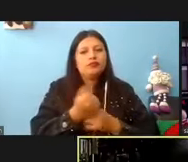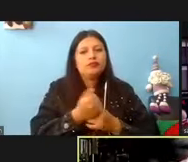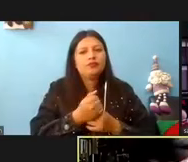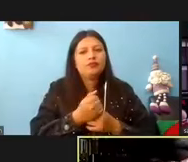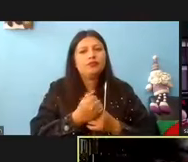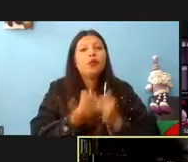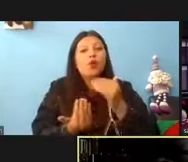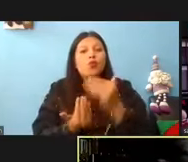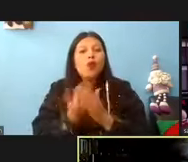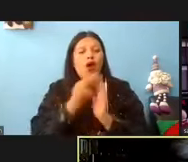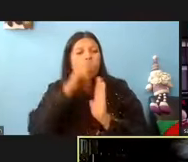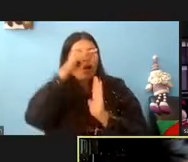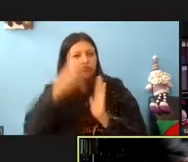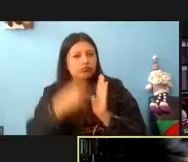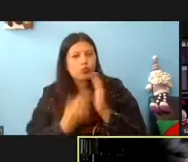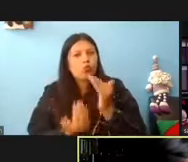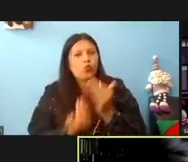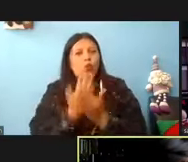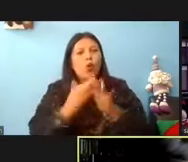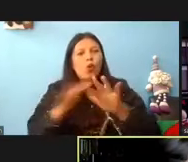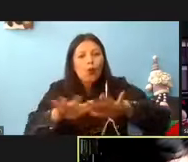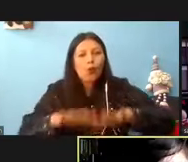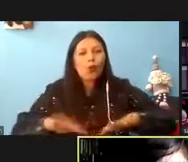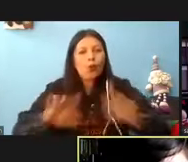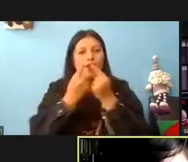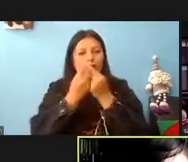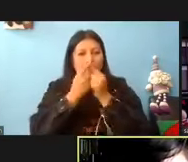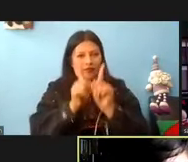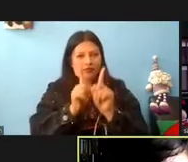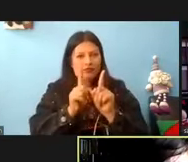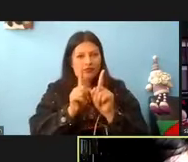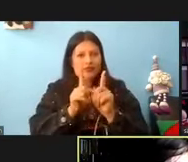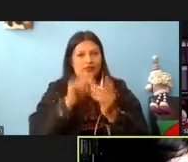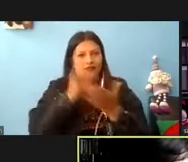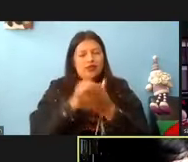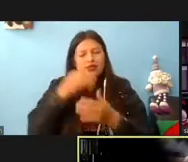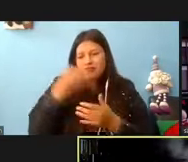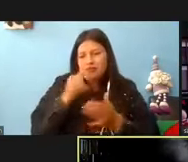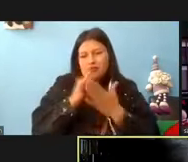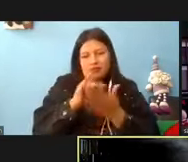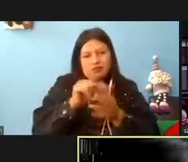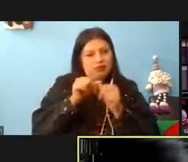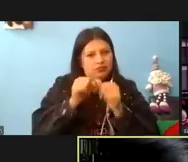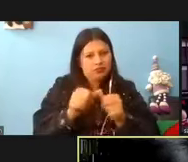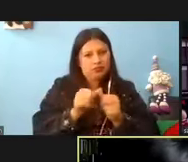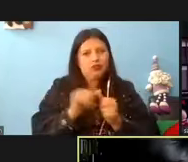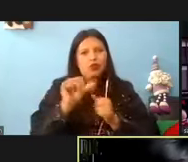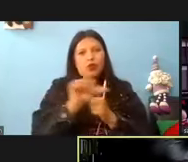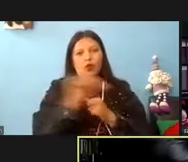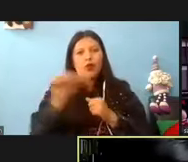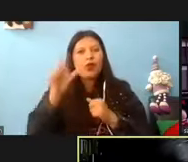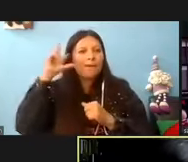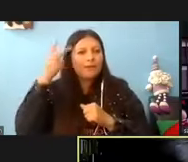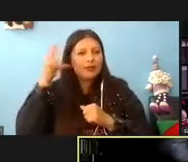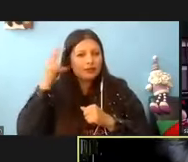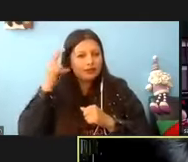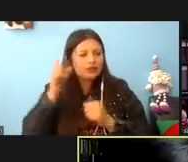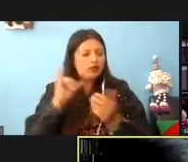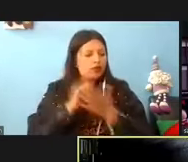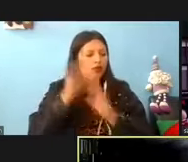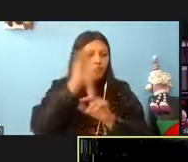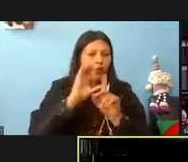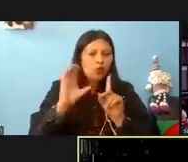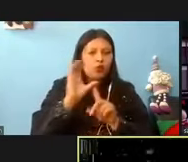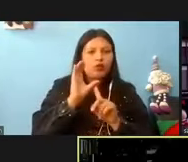hay una nueva lectura y se abre un campo distinto al que siempre se ha manejado. Esas otras perspectivas